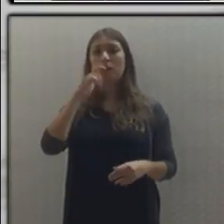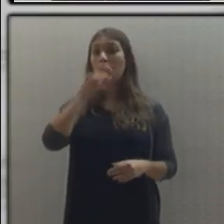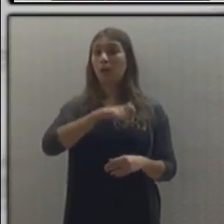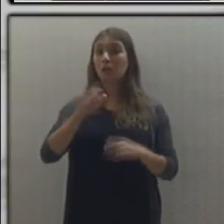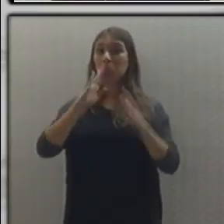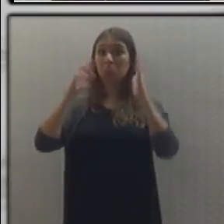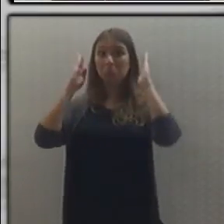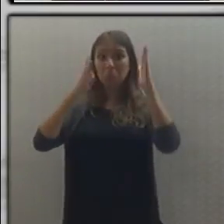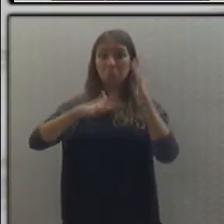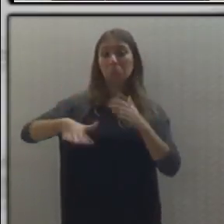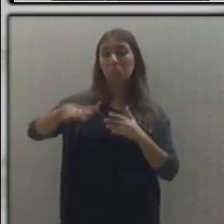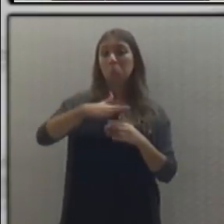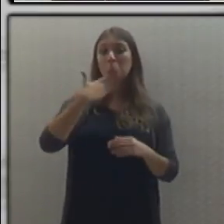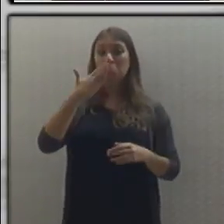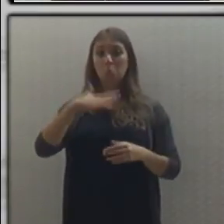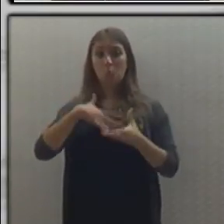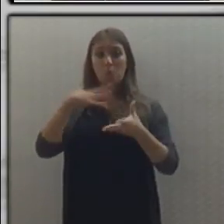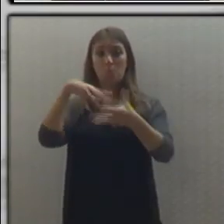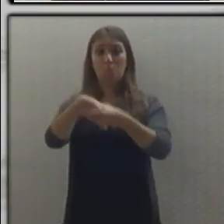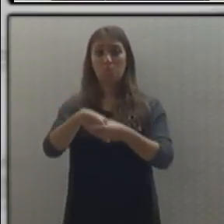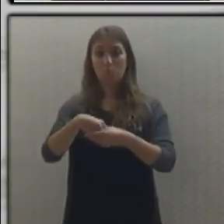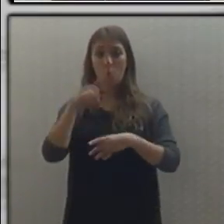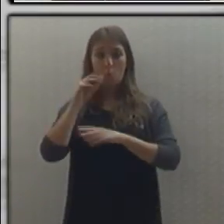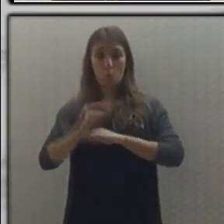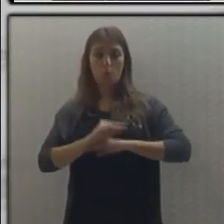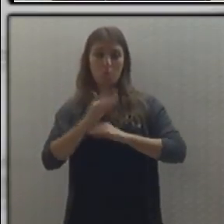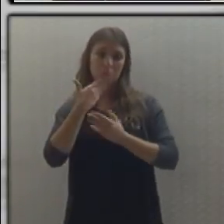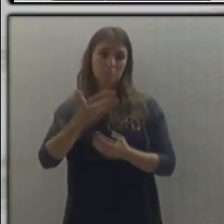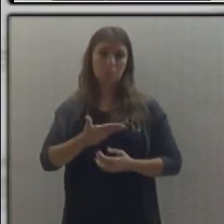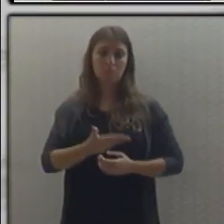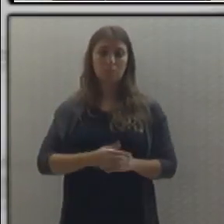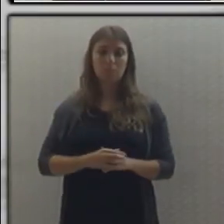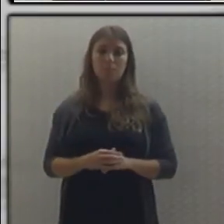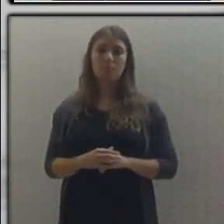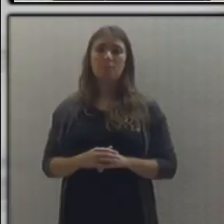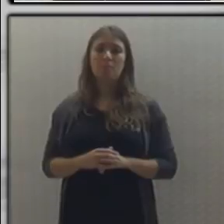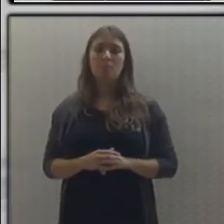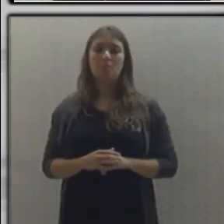de esos espacios y los cuide es importante.